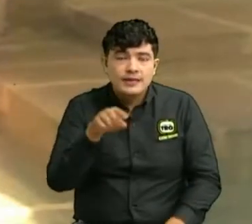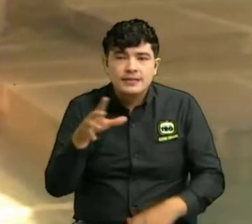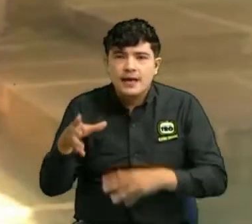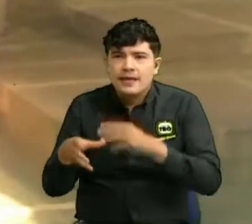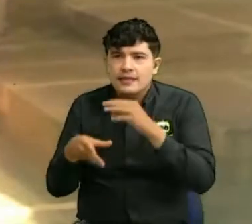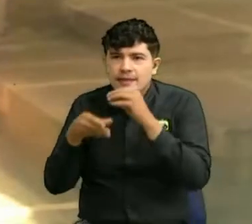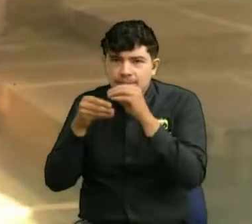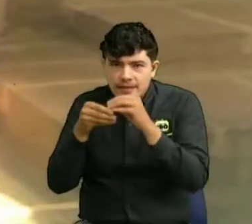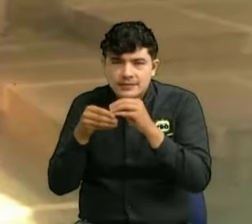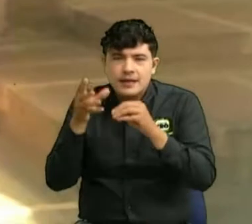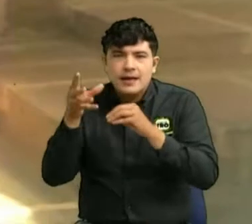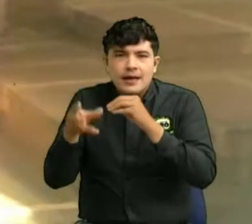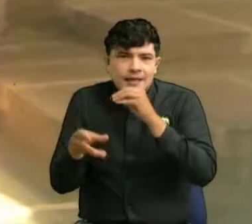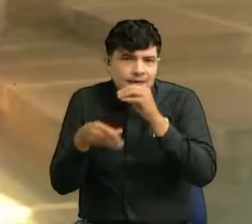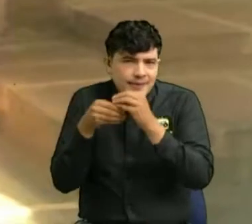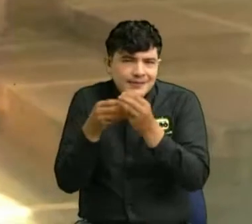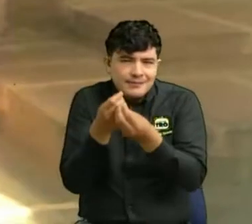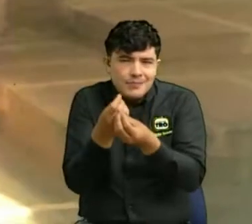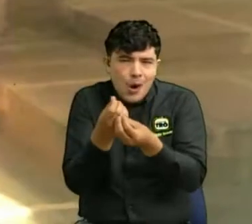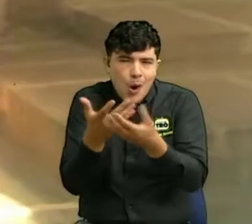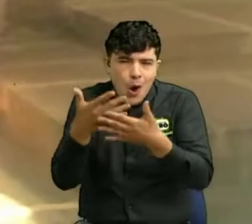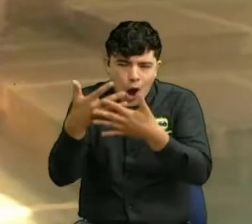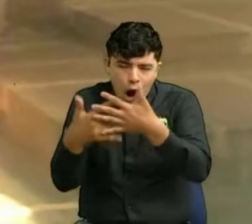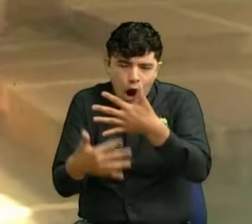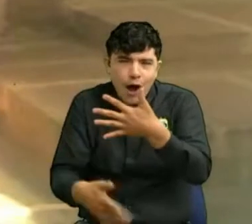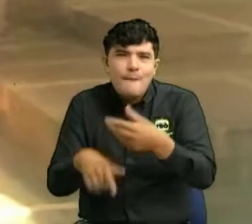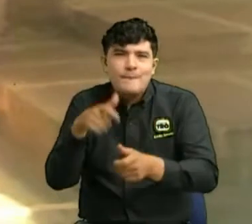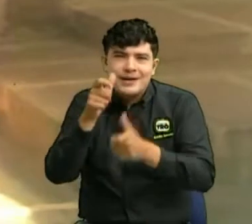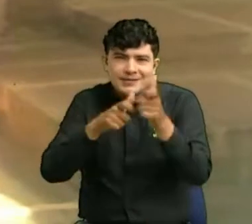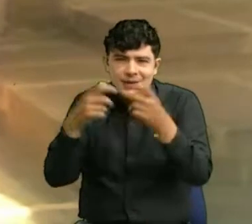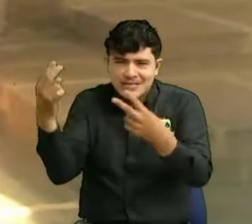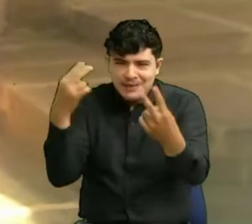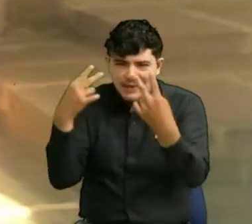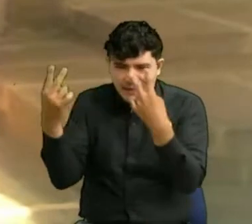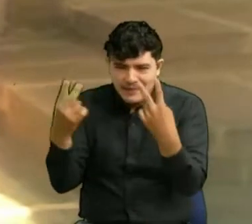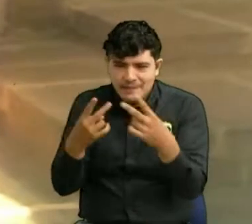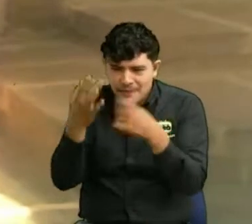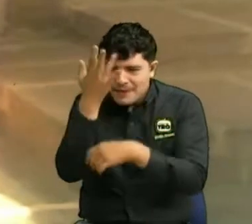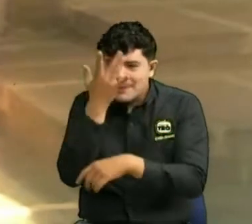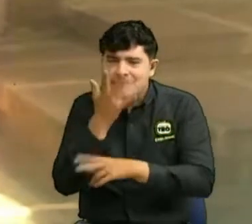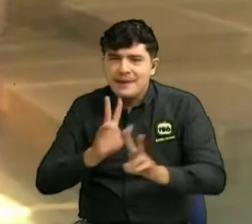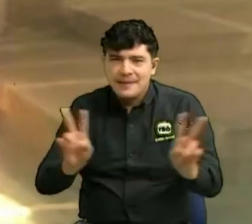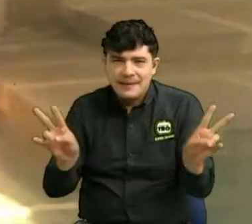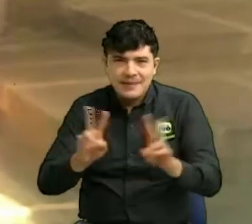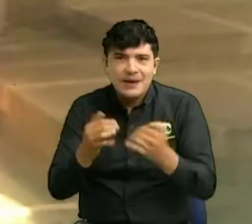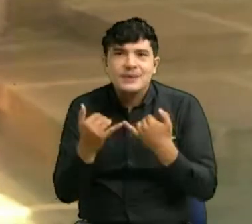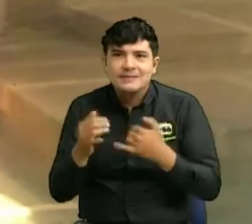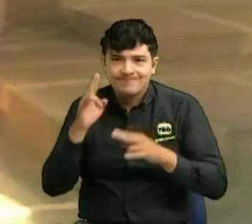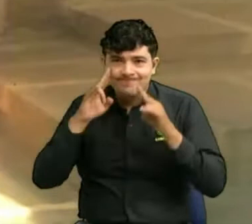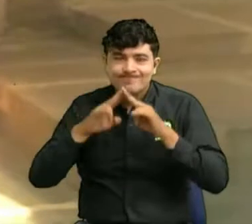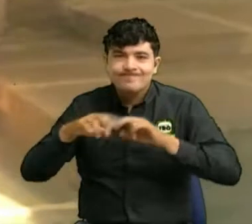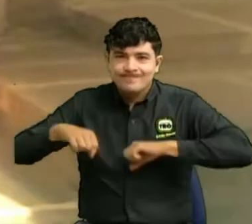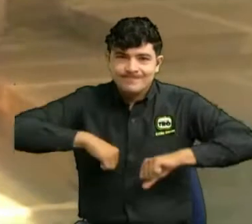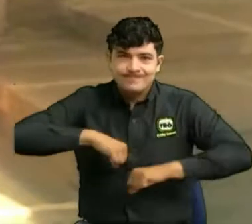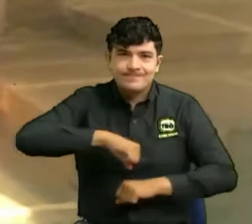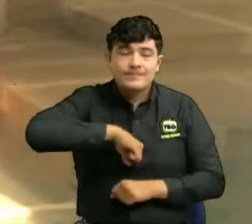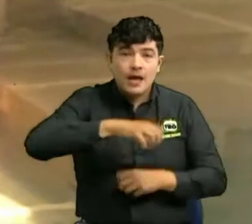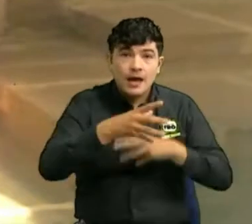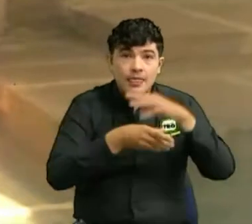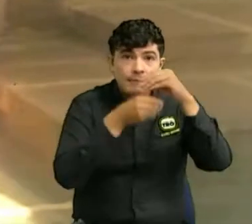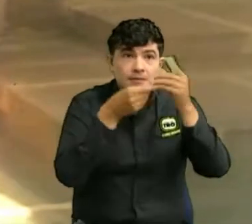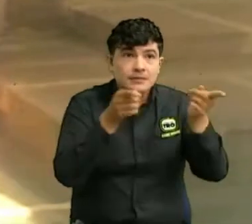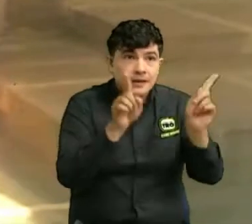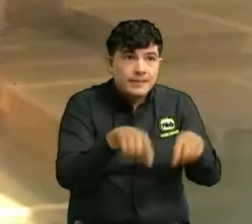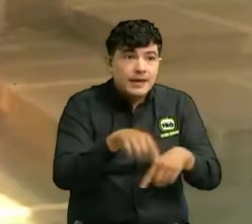tenemos muchos cibernautas todavía conectados a esta hora. Tenemos también a Erlinda